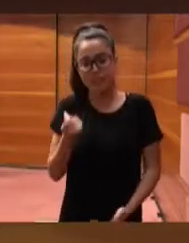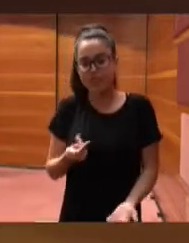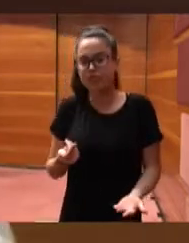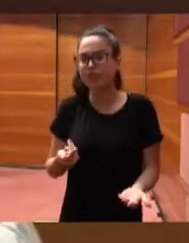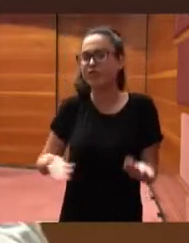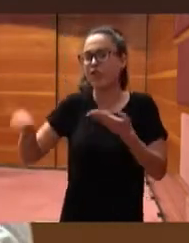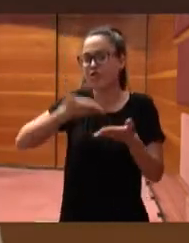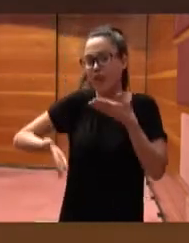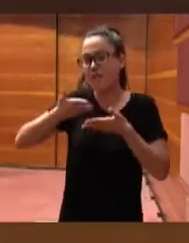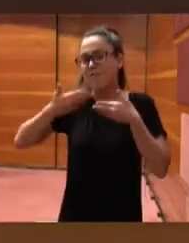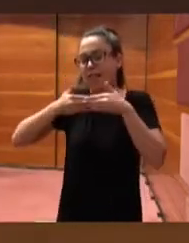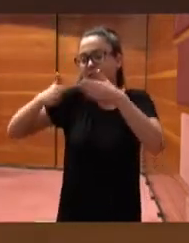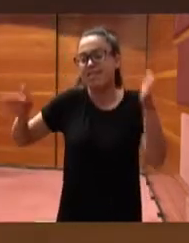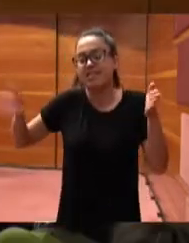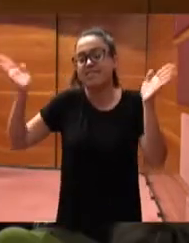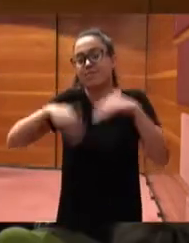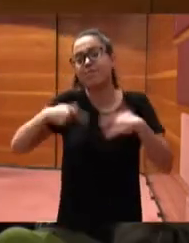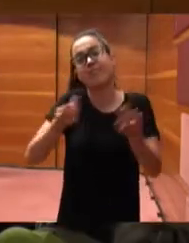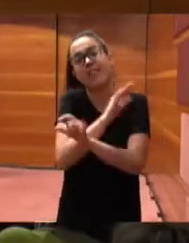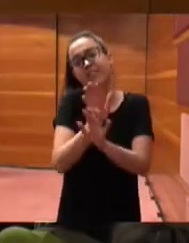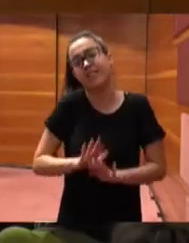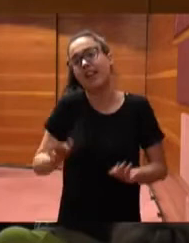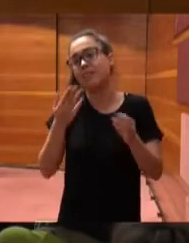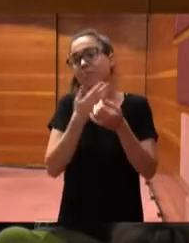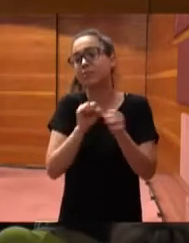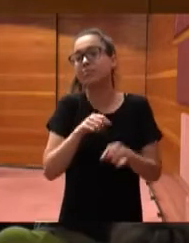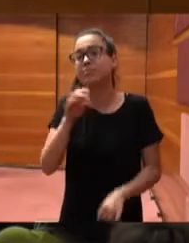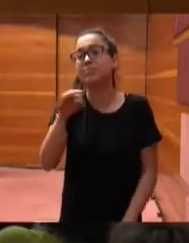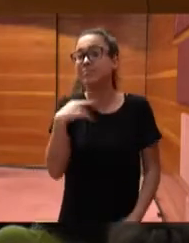colectiva. De acuerdo, Clara, te ha respondido Ruth.